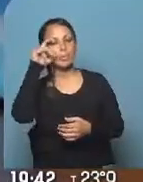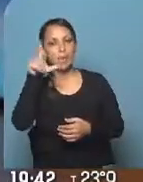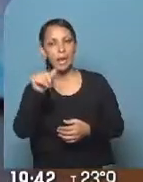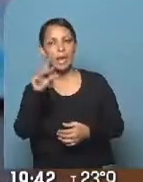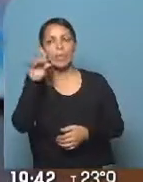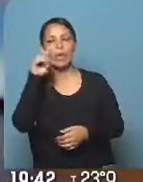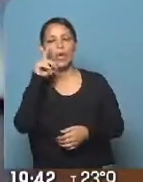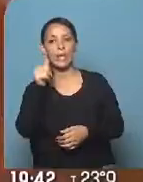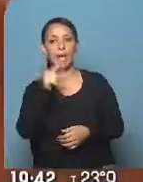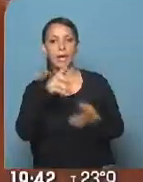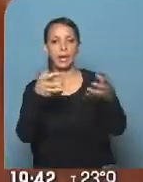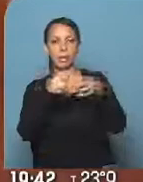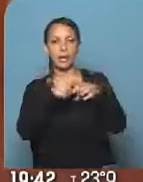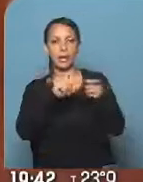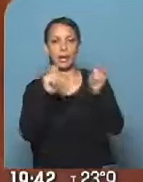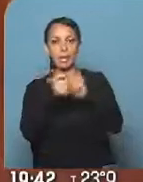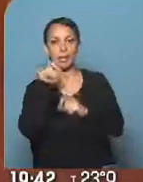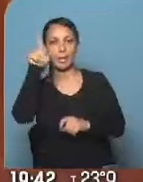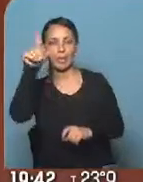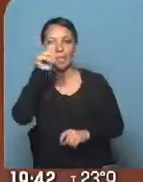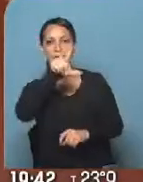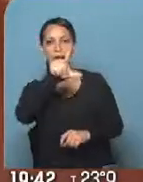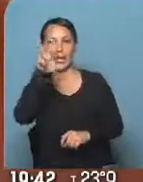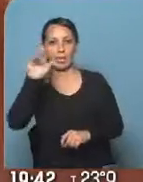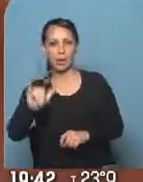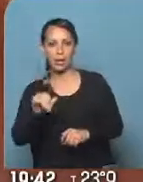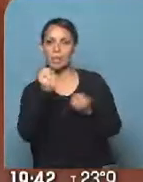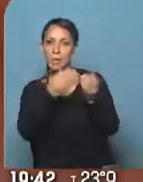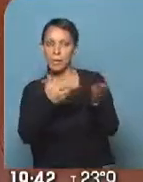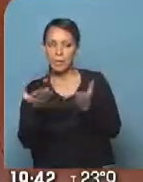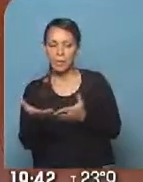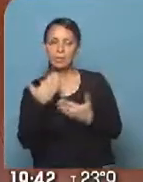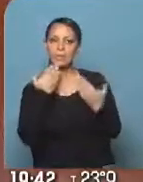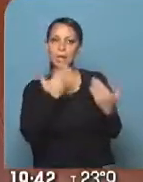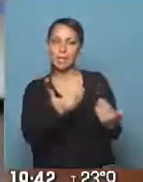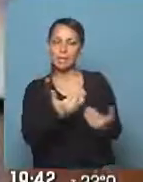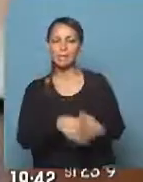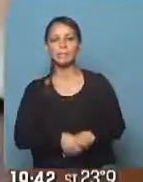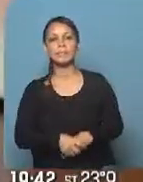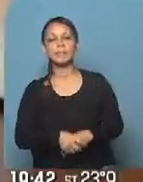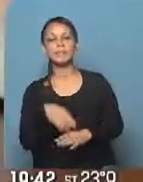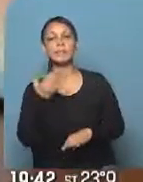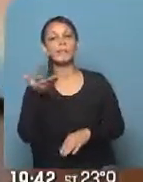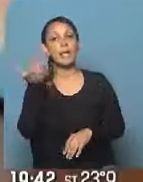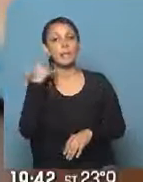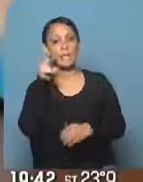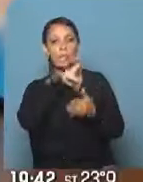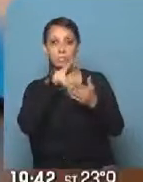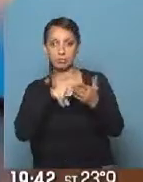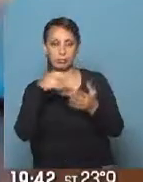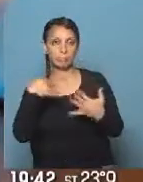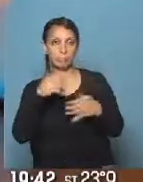provincia de la rioja bienvenida senadora muchas gracias a daniel buenas tardes es un gusto y ayer le dimos gran repercusión